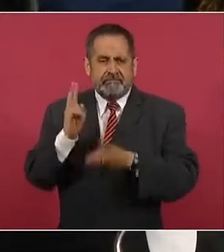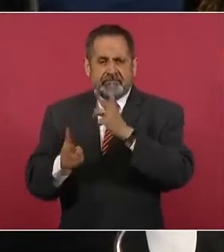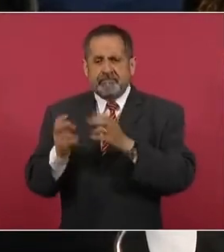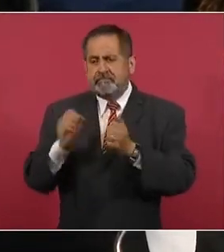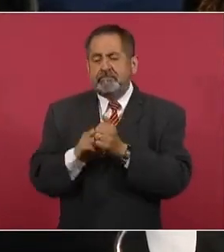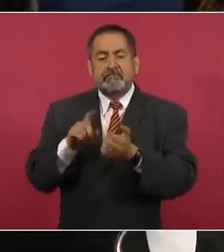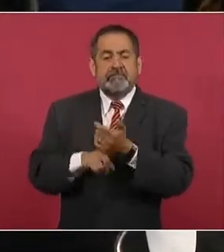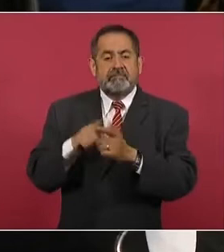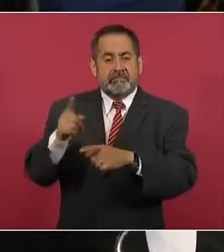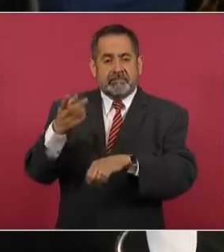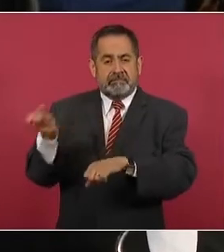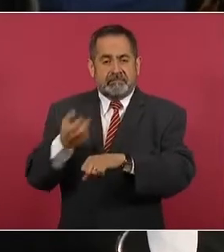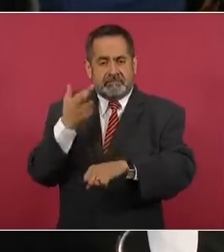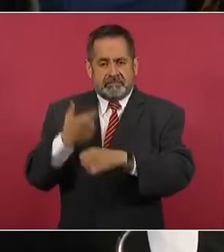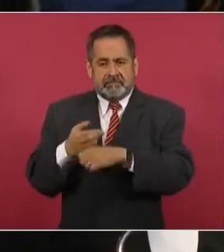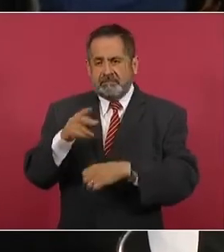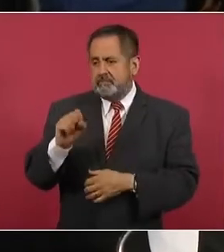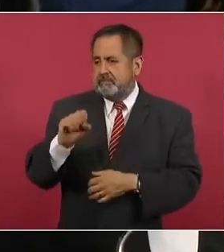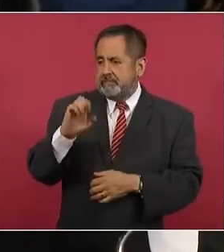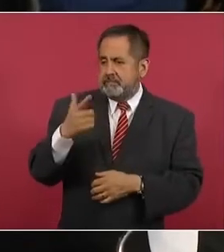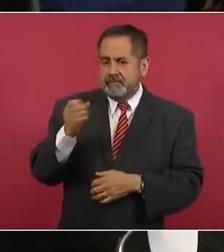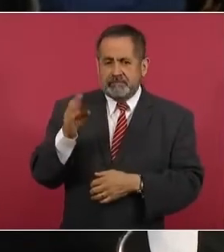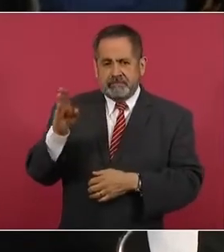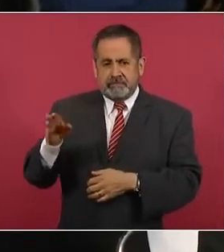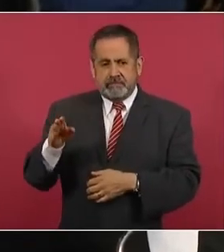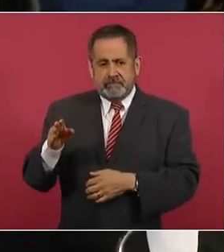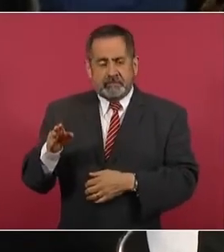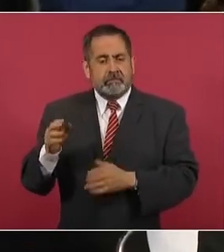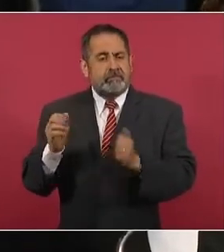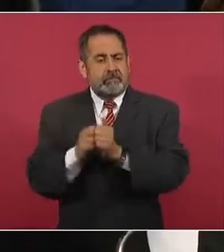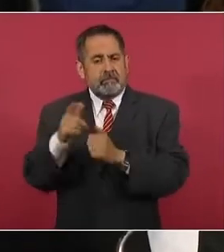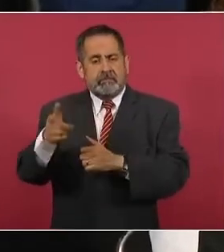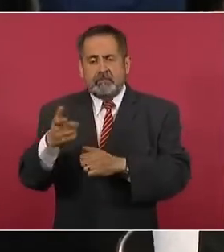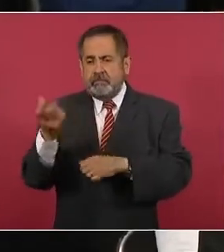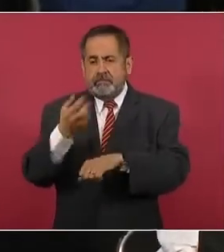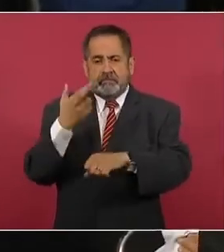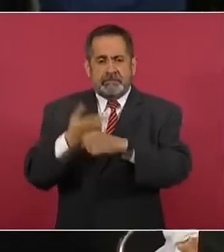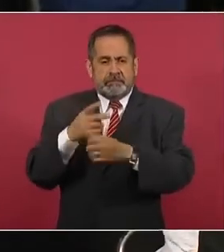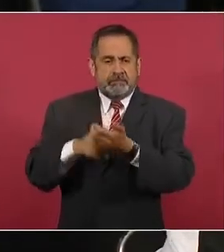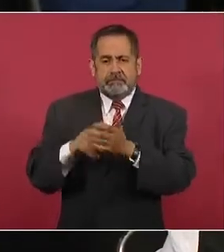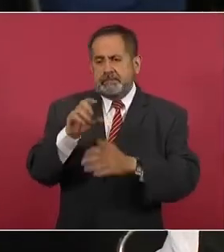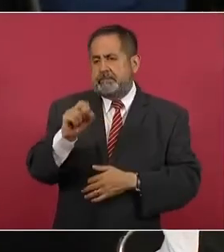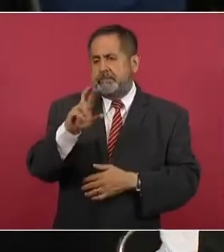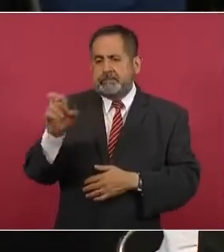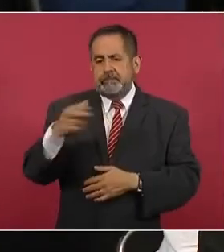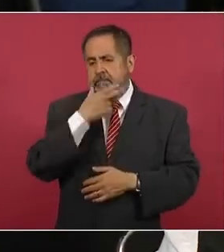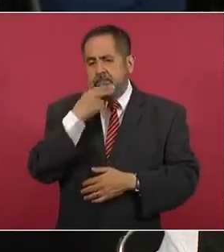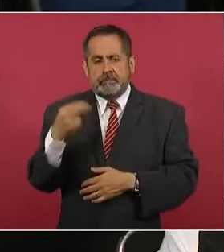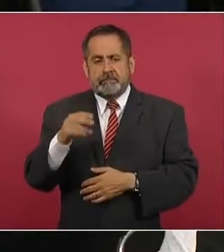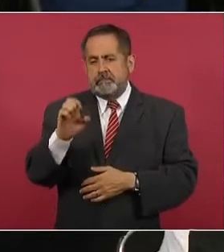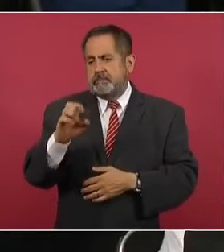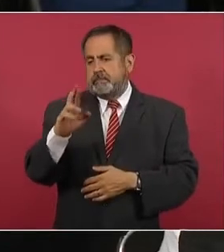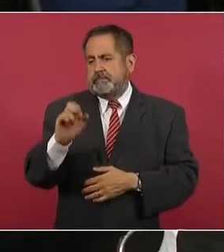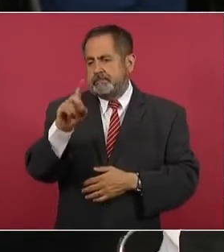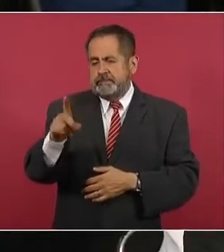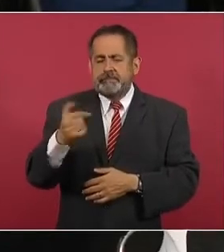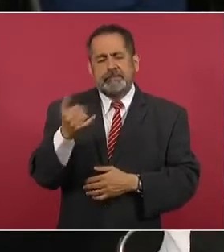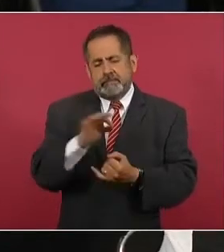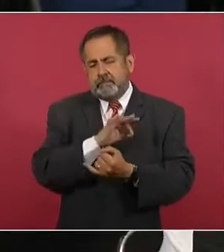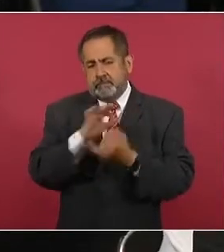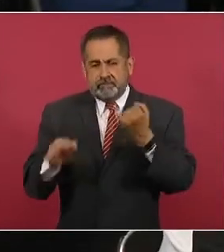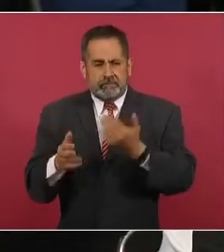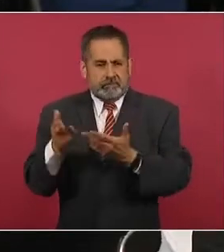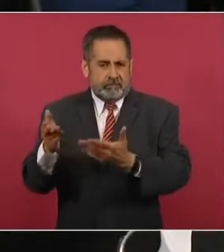el secretario de Gobernación, aquí con el secretario de Relaciones Exteriores, Marcelo Ebrard, y